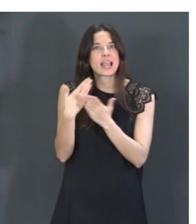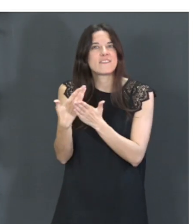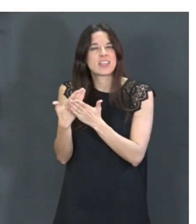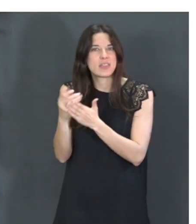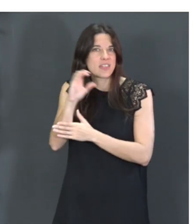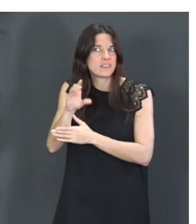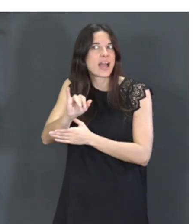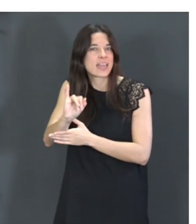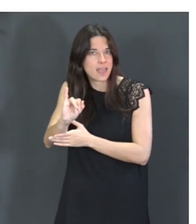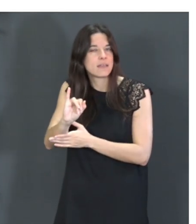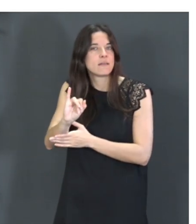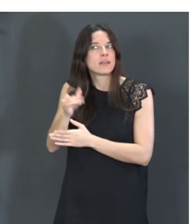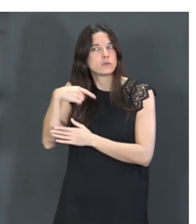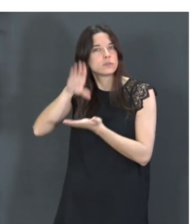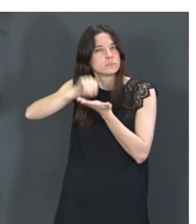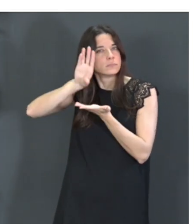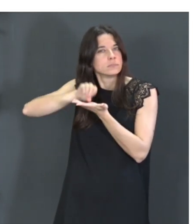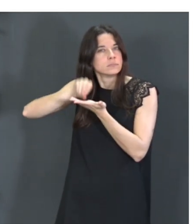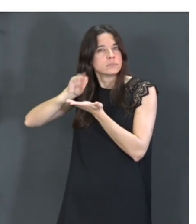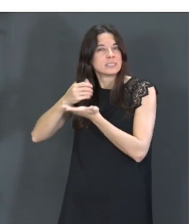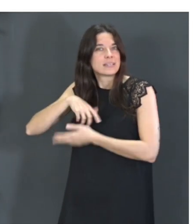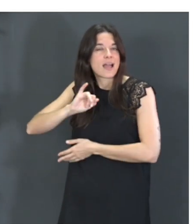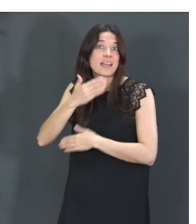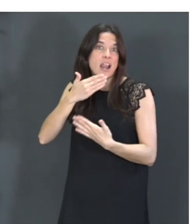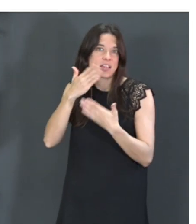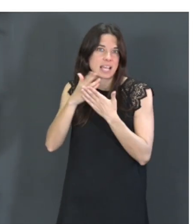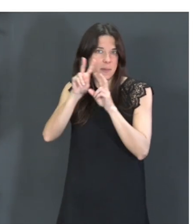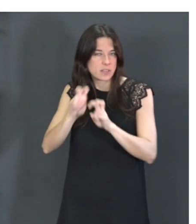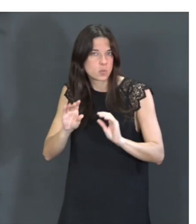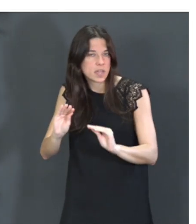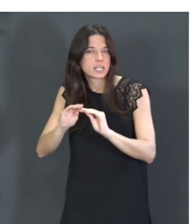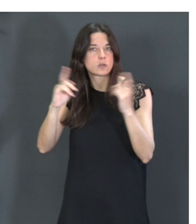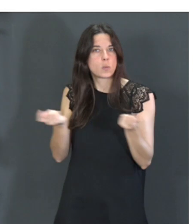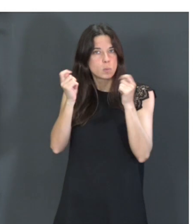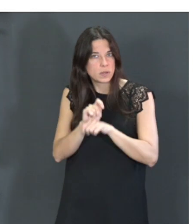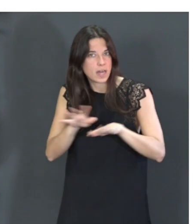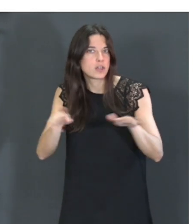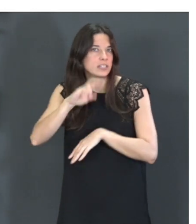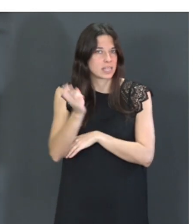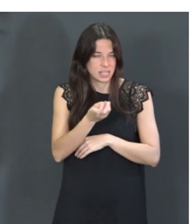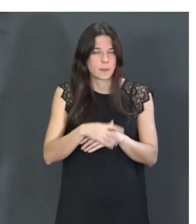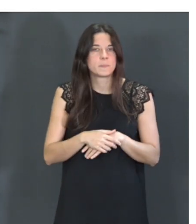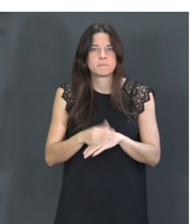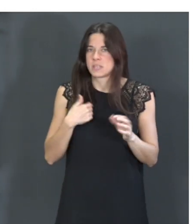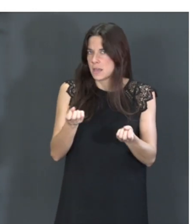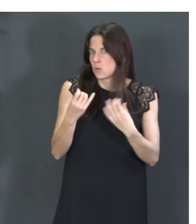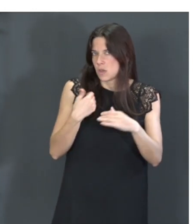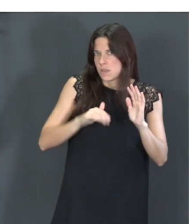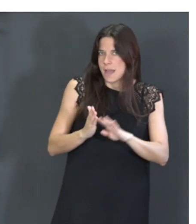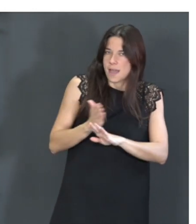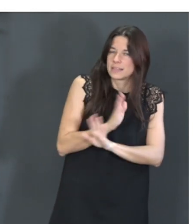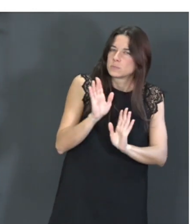que vosotros estáis recogiendo continuamente a través de vuestras investigaciones, publicaciones, etcétera. Pero